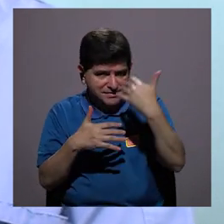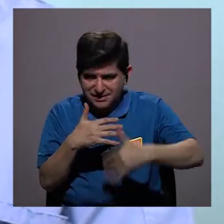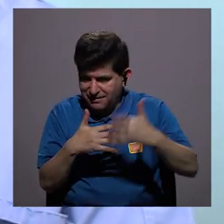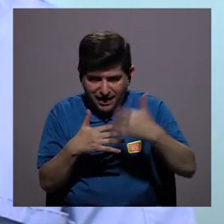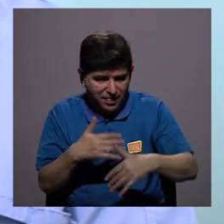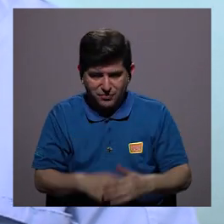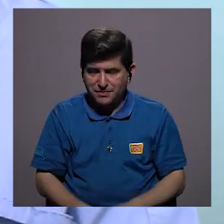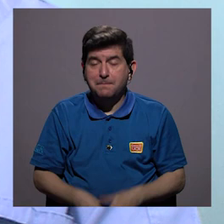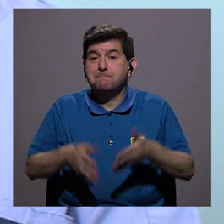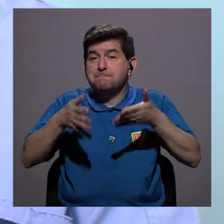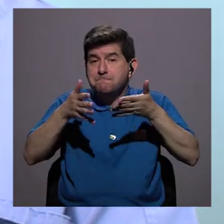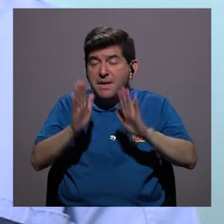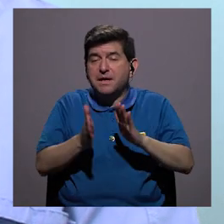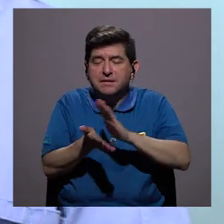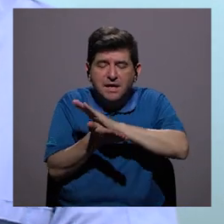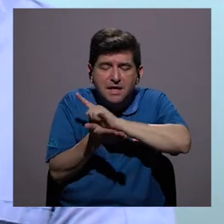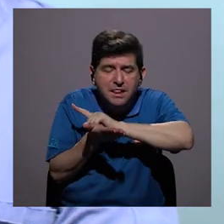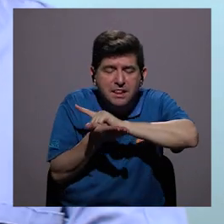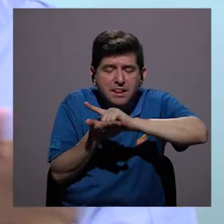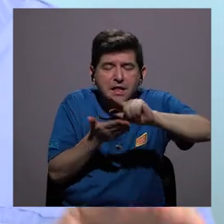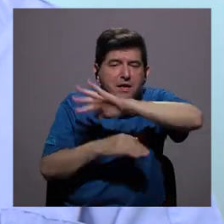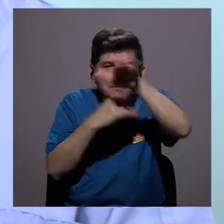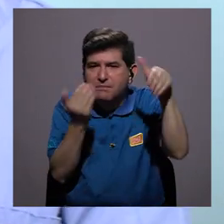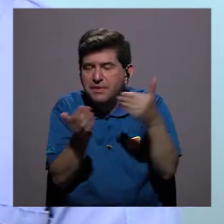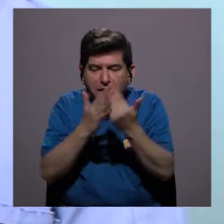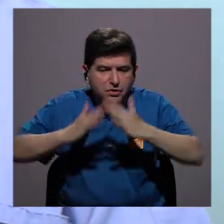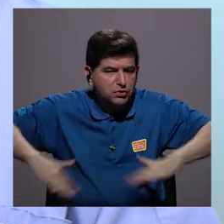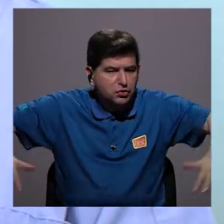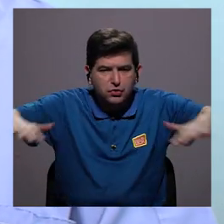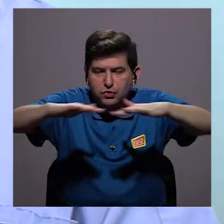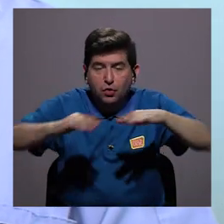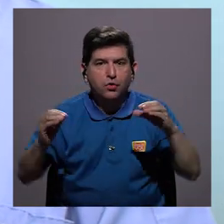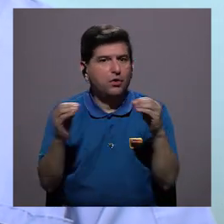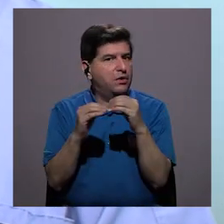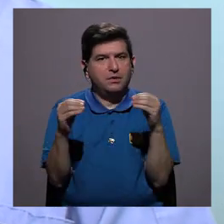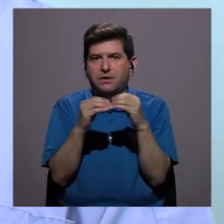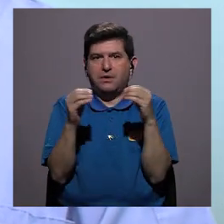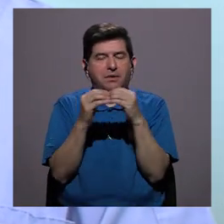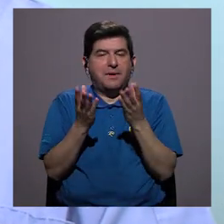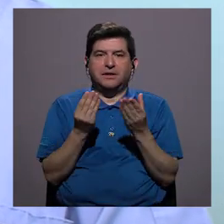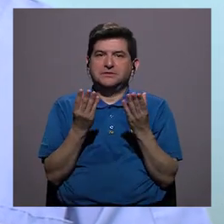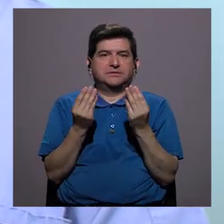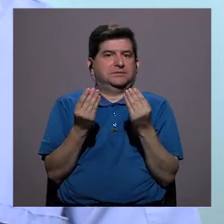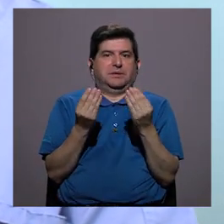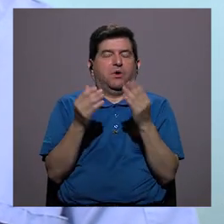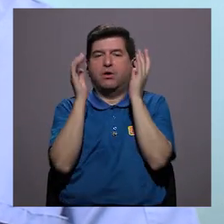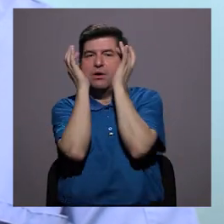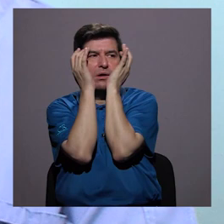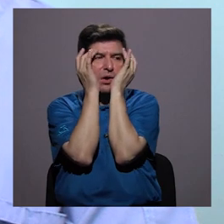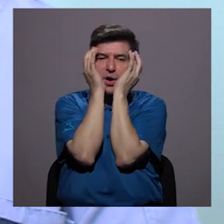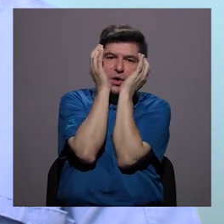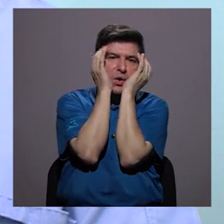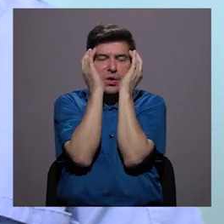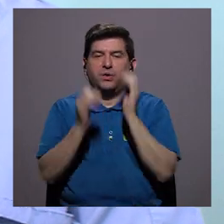así. Mientras tanto, limpian toda la escena, ¿verdad? Para que no cause más susto o